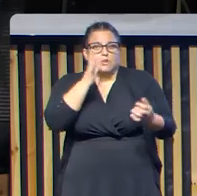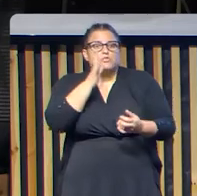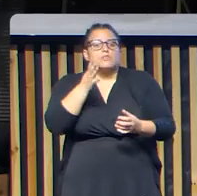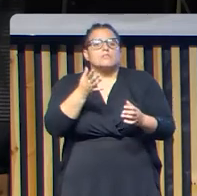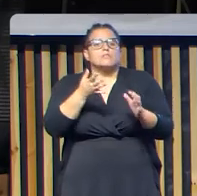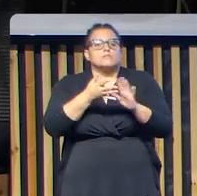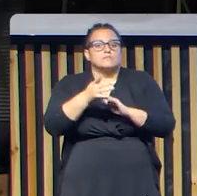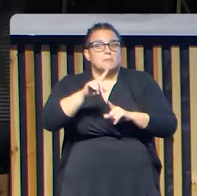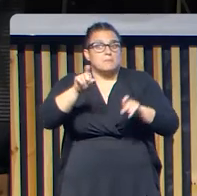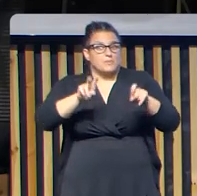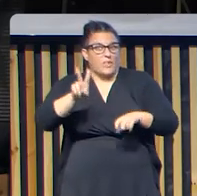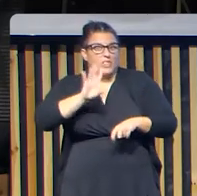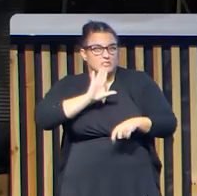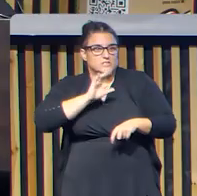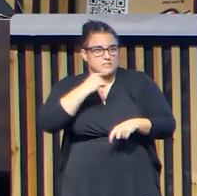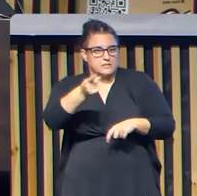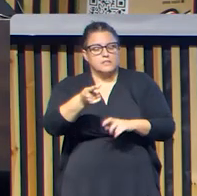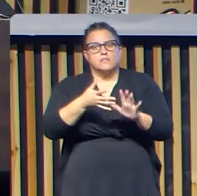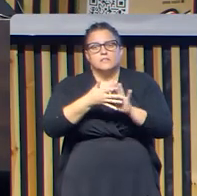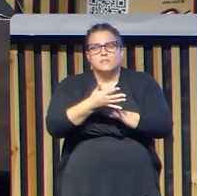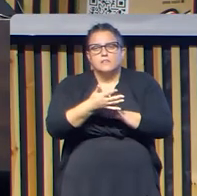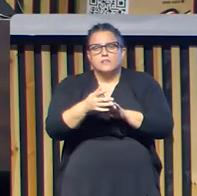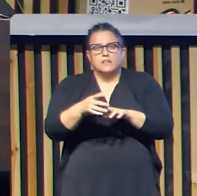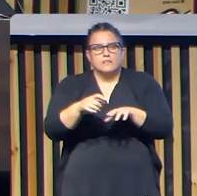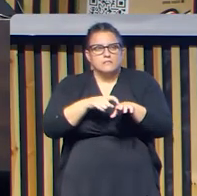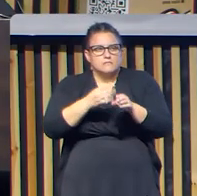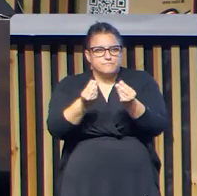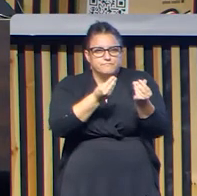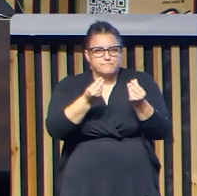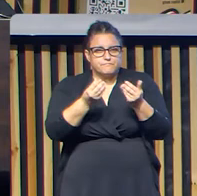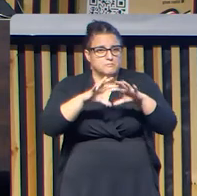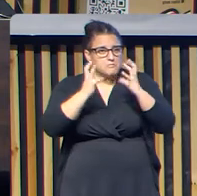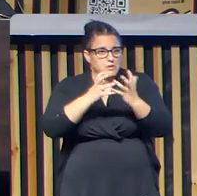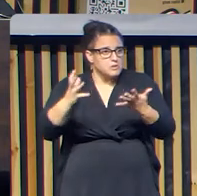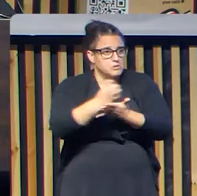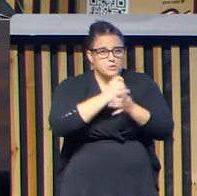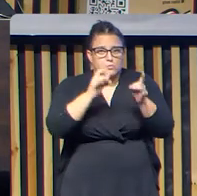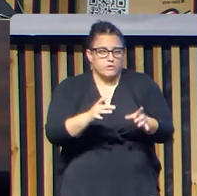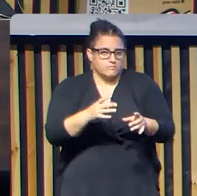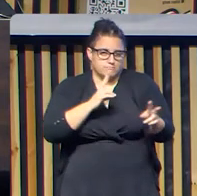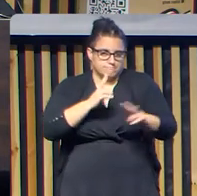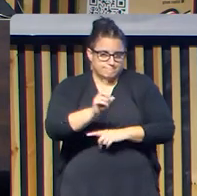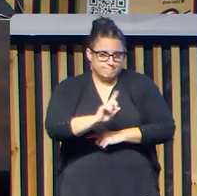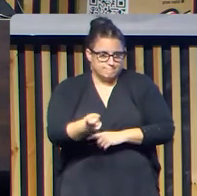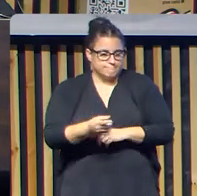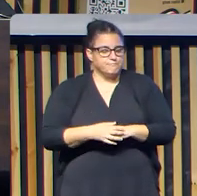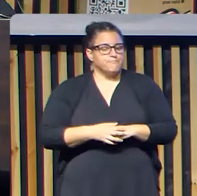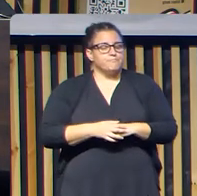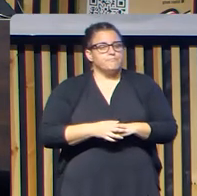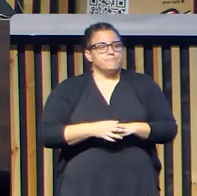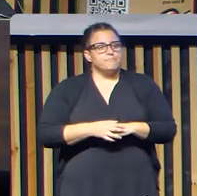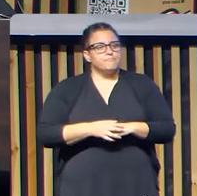pregunta número 2 es es un estilo universal La respuesta es no comparto con vosotros